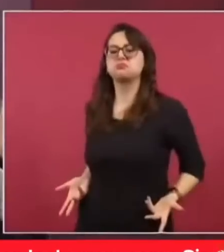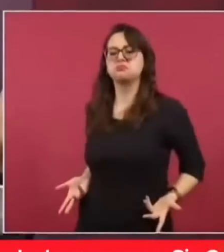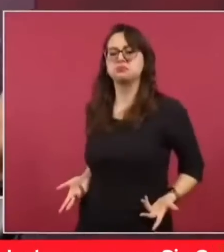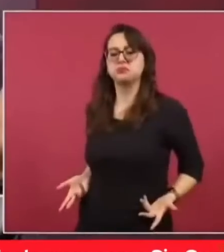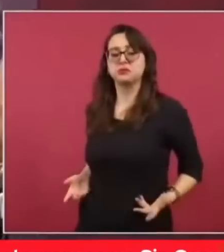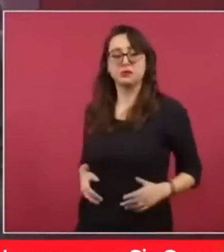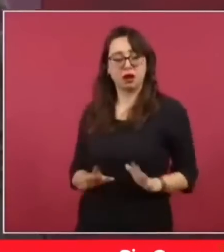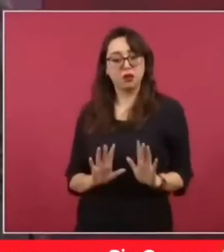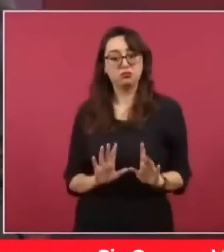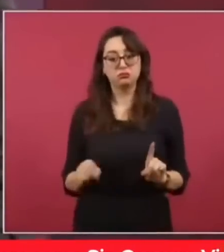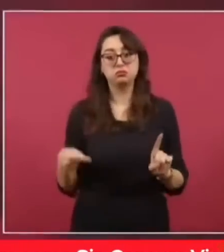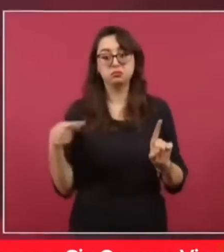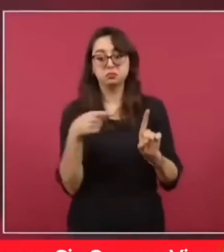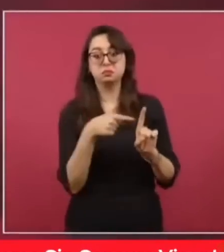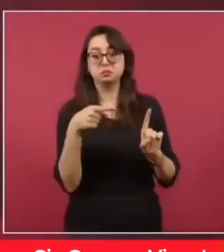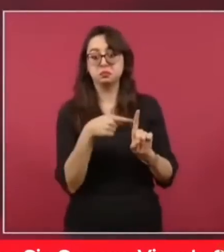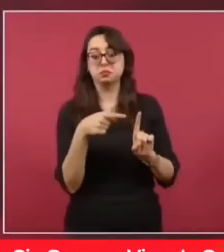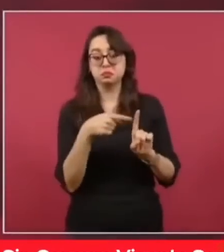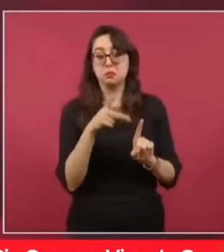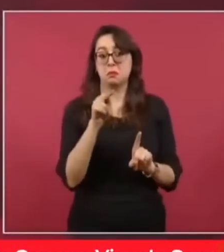Corrupto, cínico.